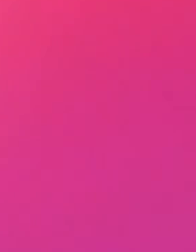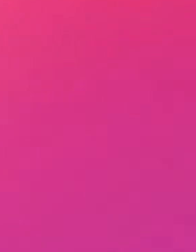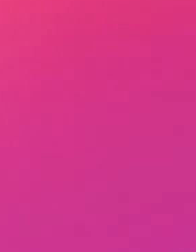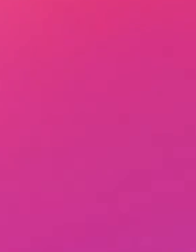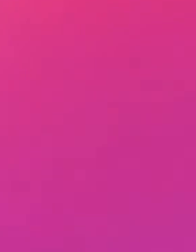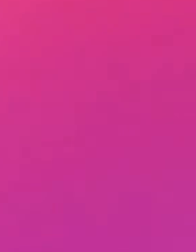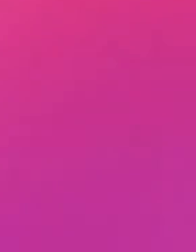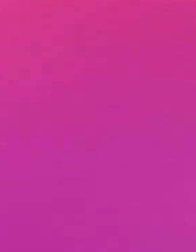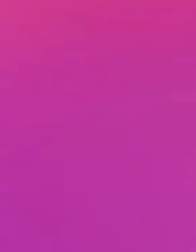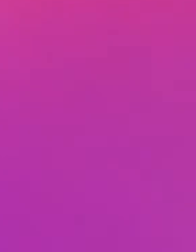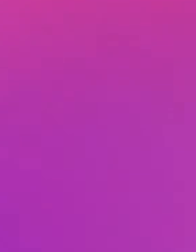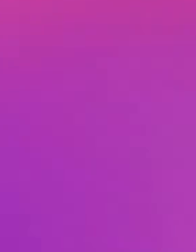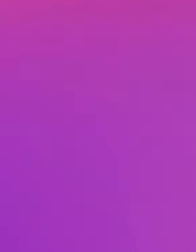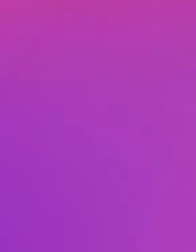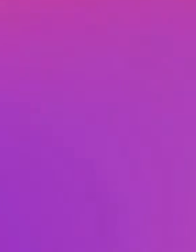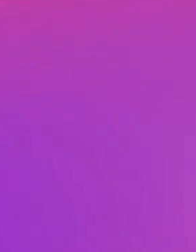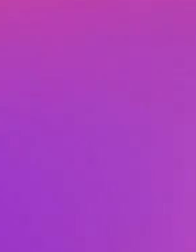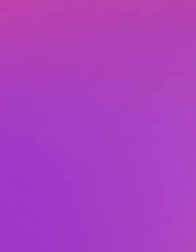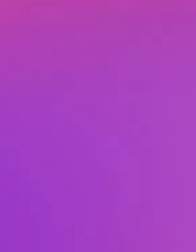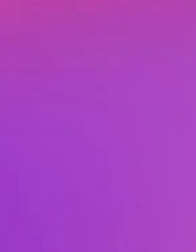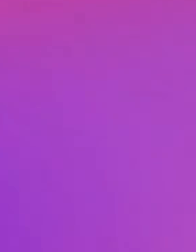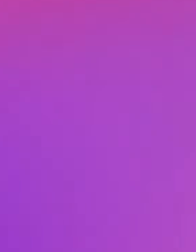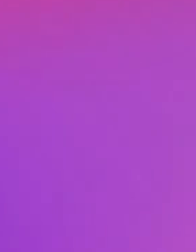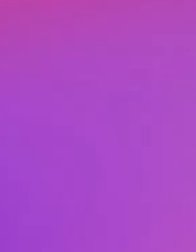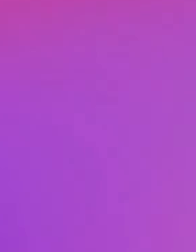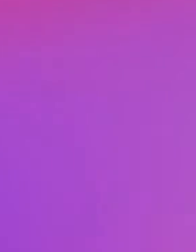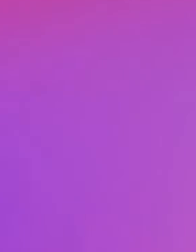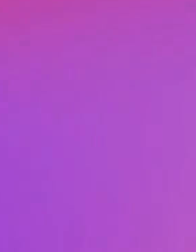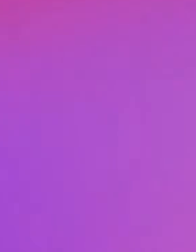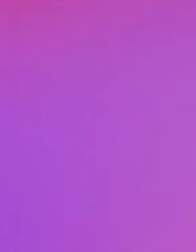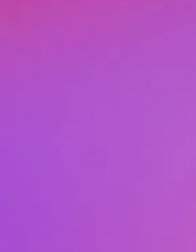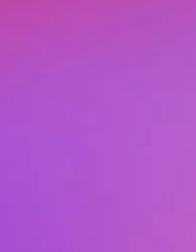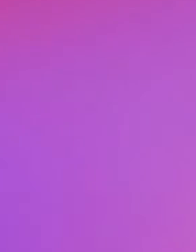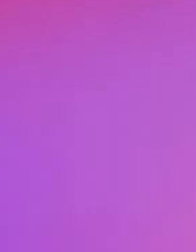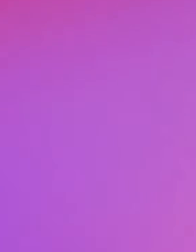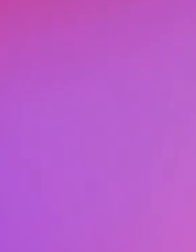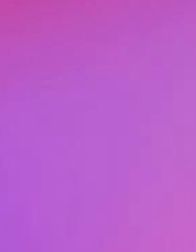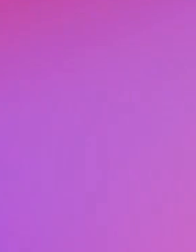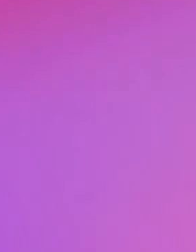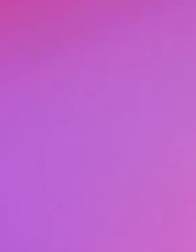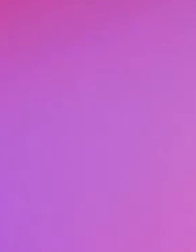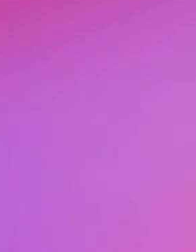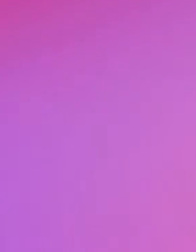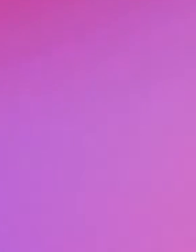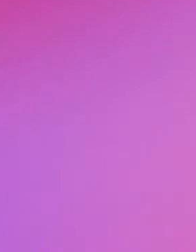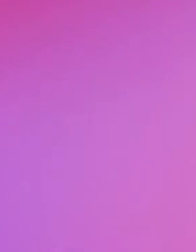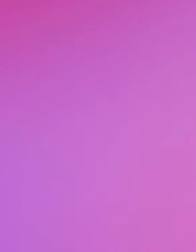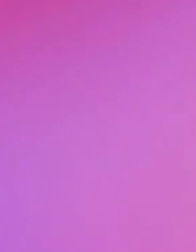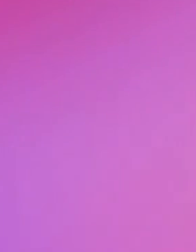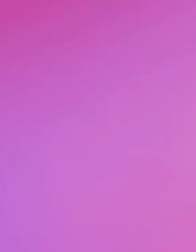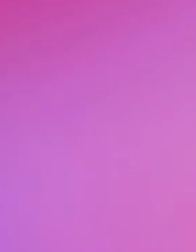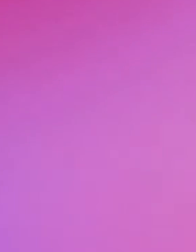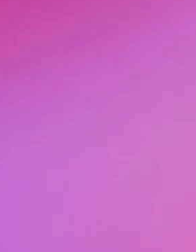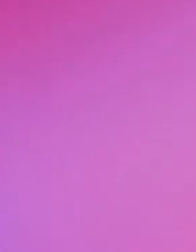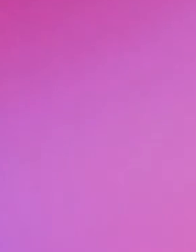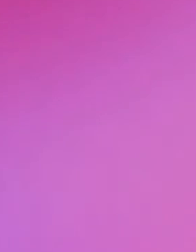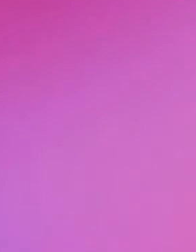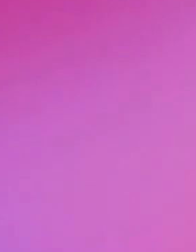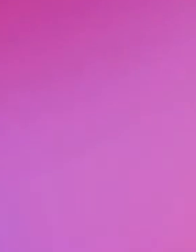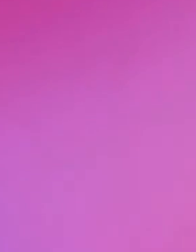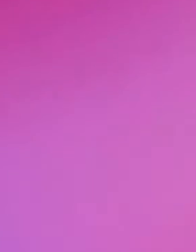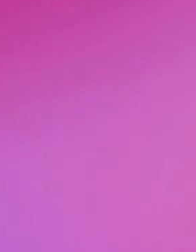También te invitamos a que consultes la plataforma nuevaescuelamexicana.cep.gov.mx.